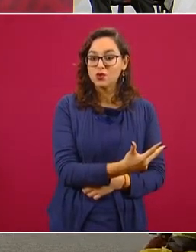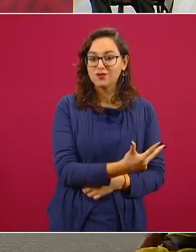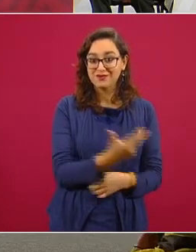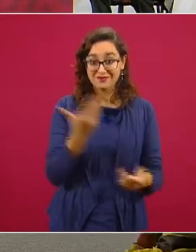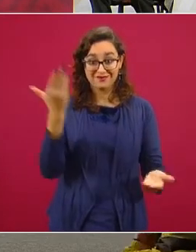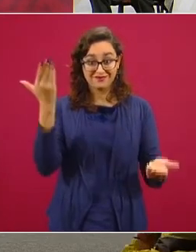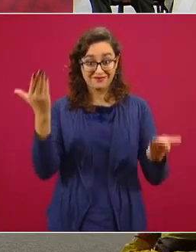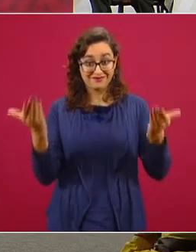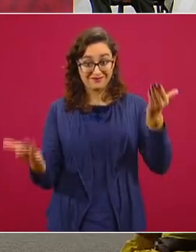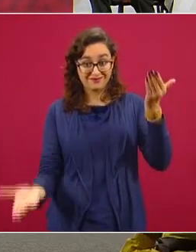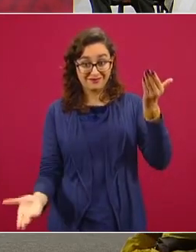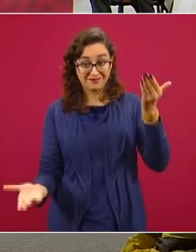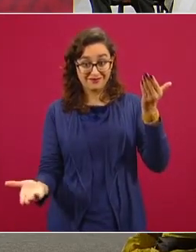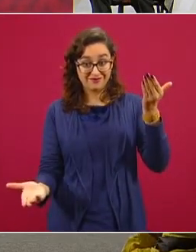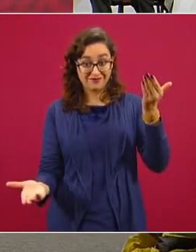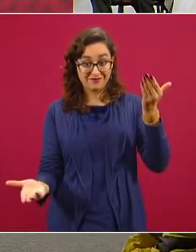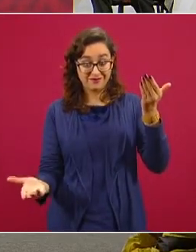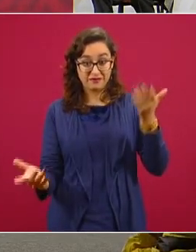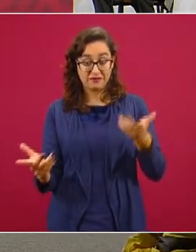¿cómo estarán las calles